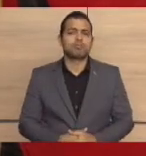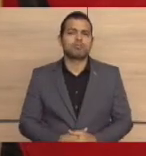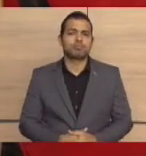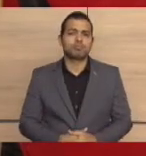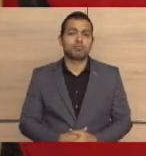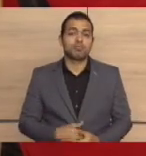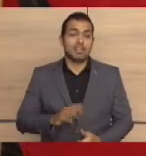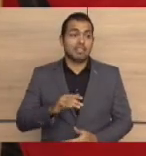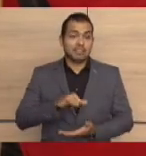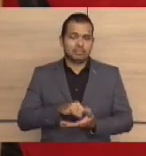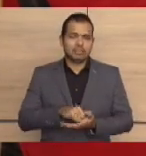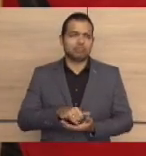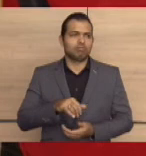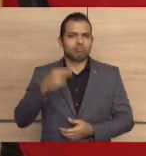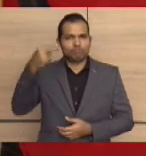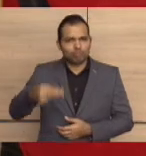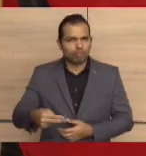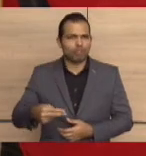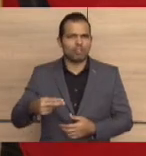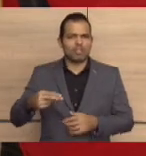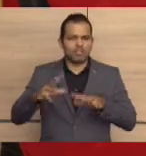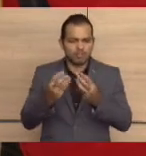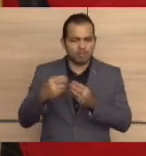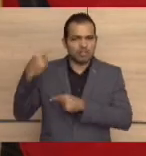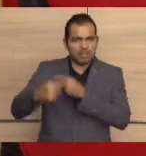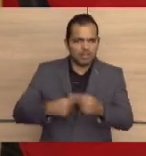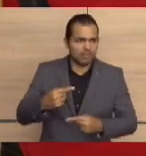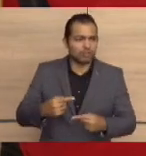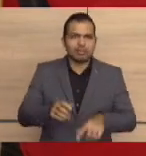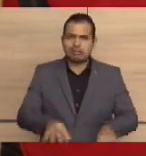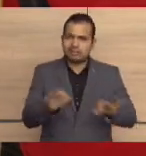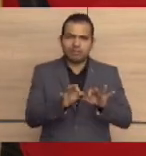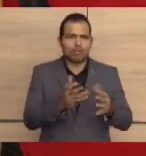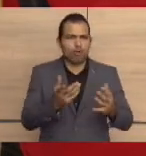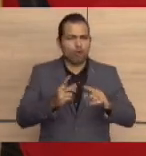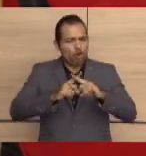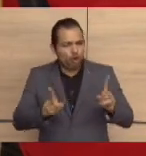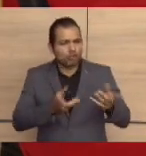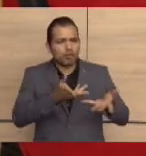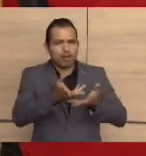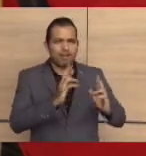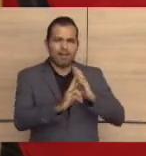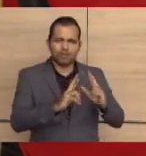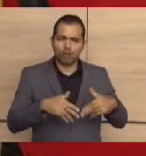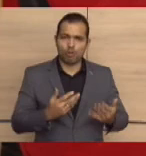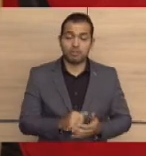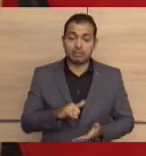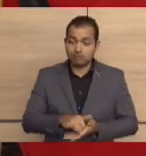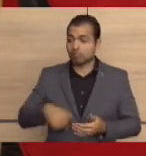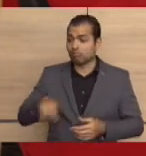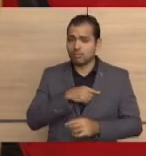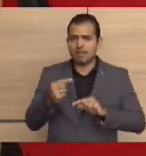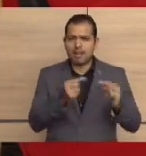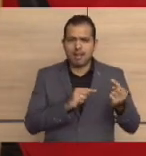este país, de esta generación, de que tengamos formas distintas de relacionarnos. Y creo que este debate alrededor de la historia ética y